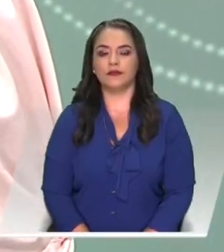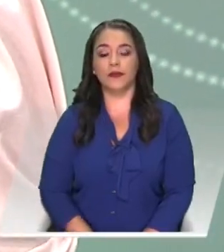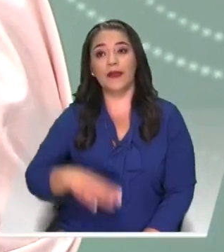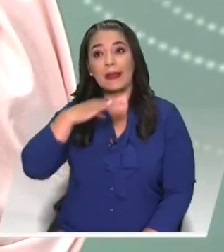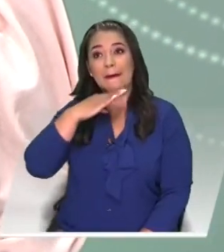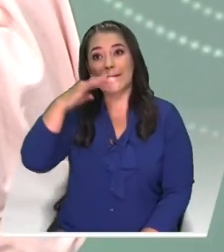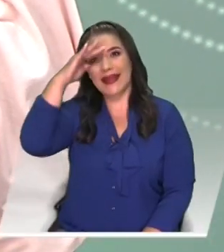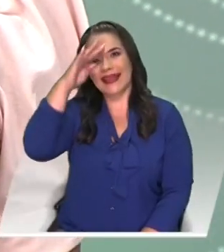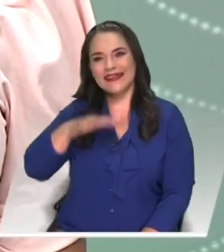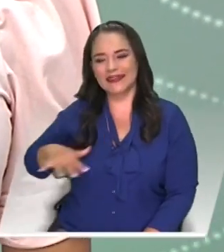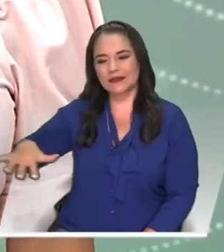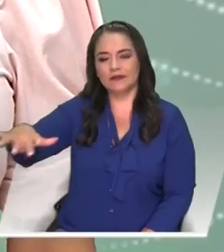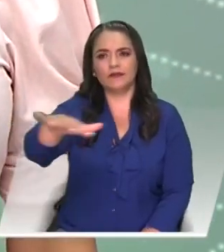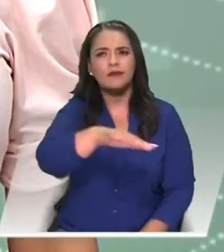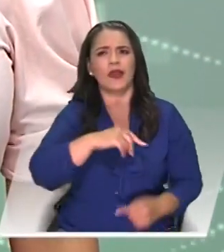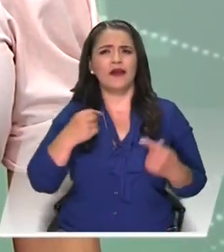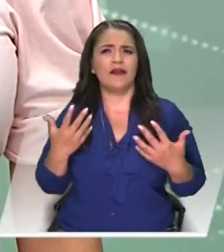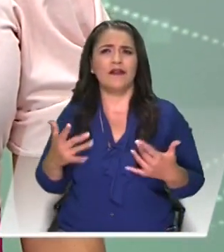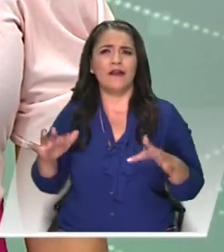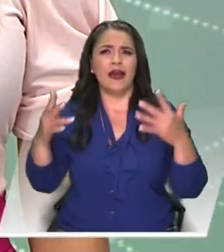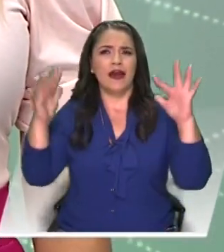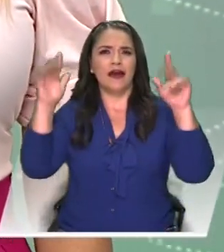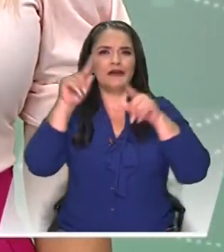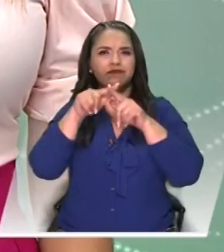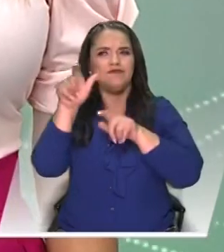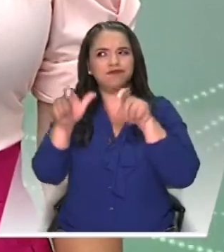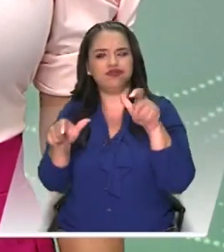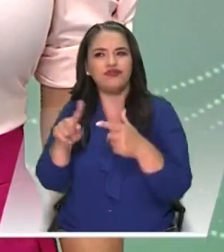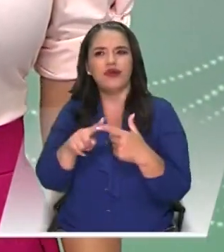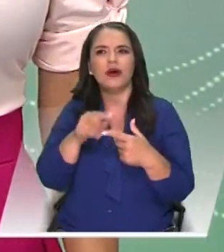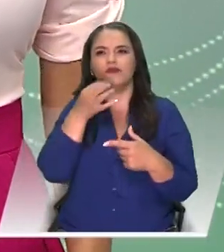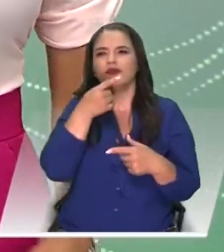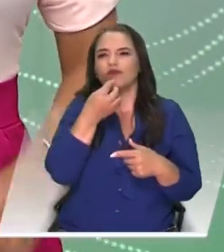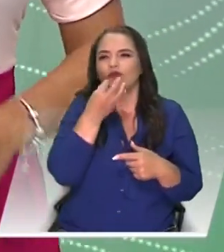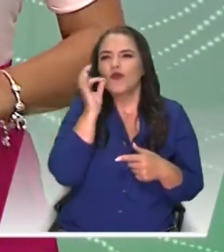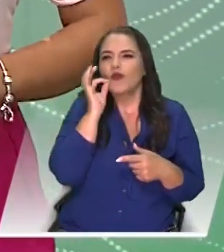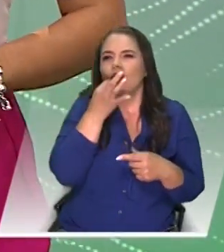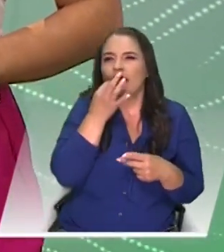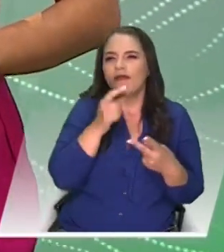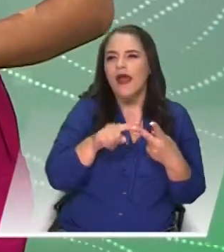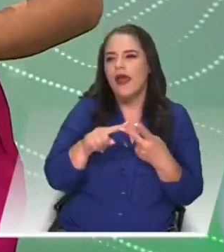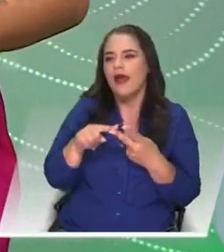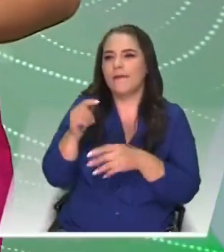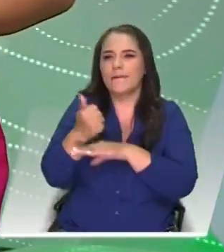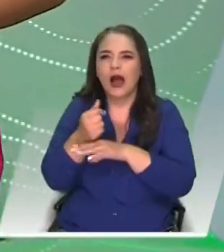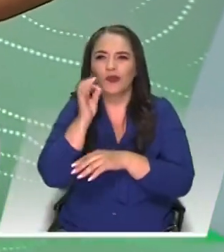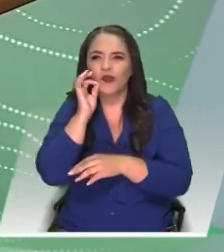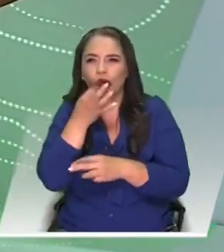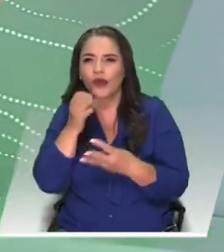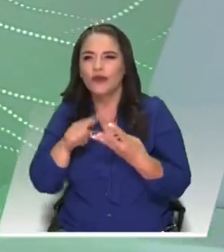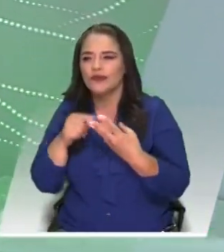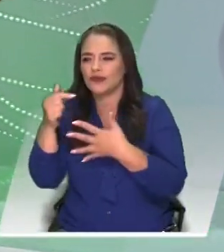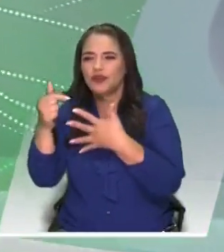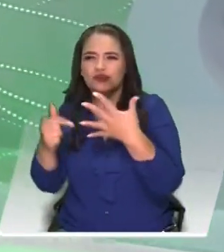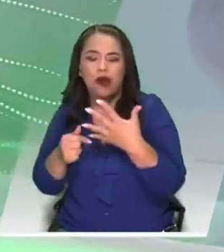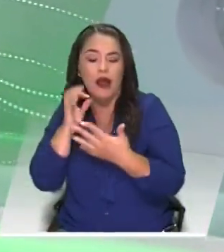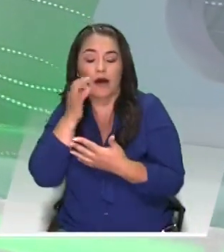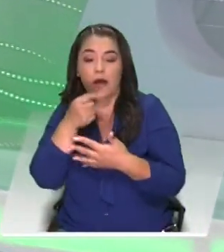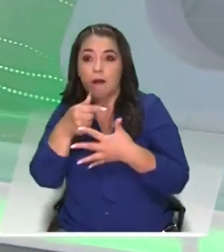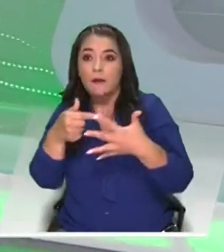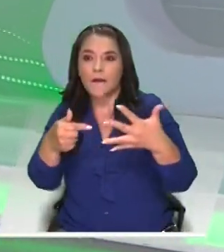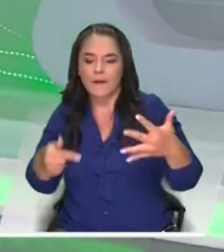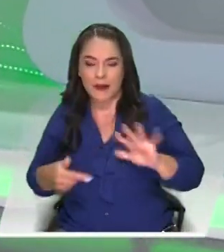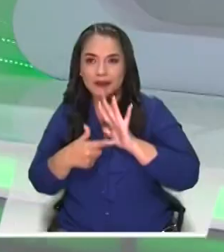Medellín es el escenario de una feria que reúne catadores, baristas y aficionados al café. Un espacio para disfrutar de este producto insignia